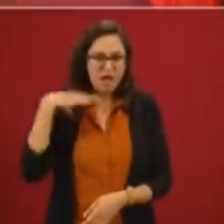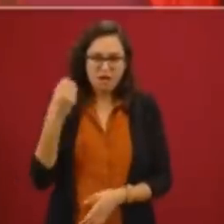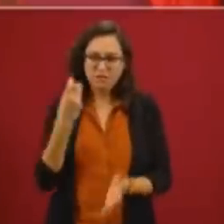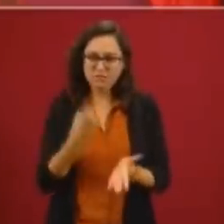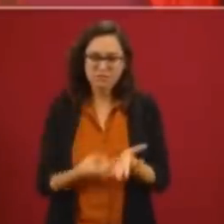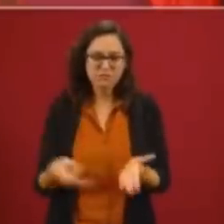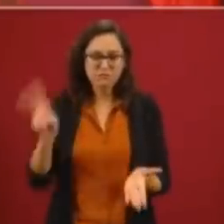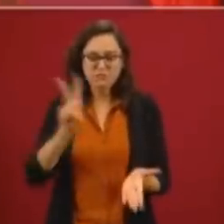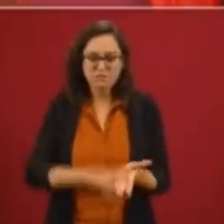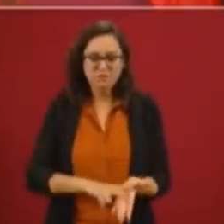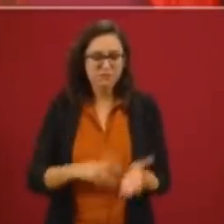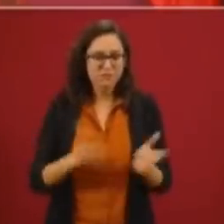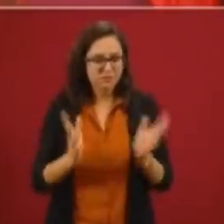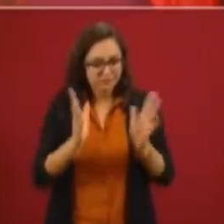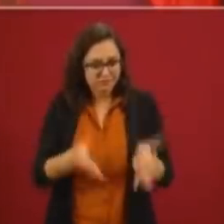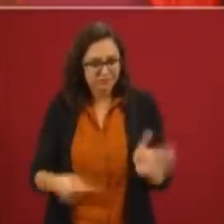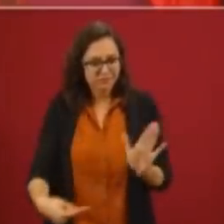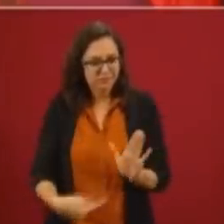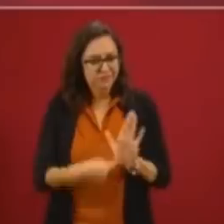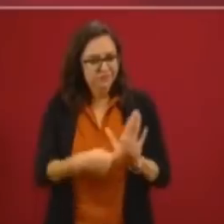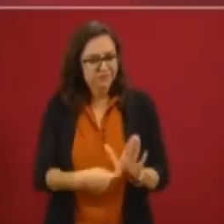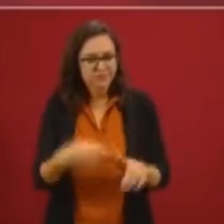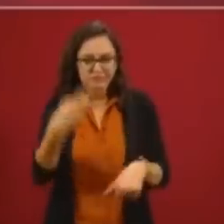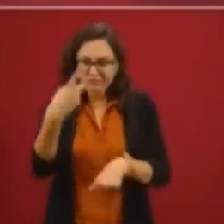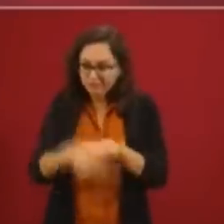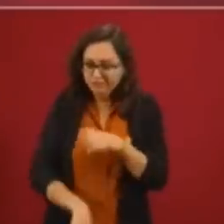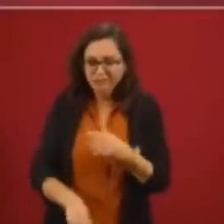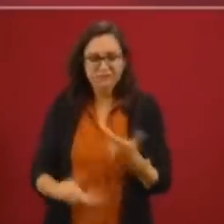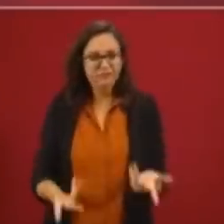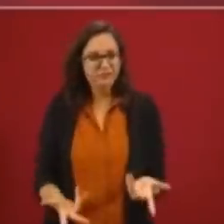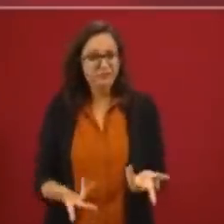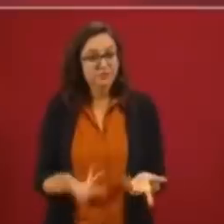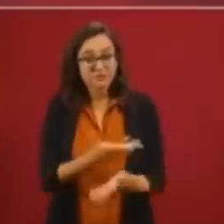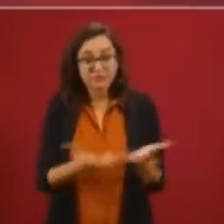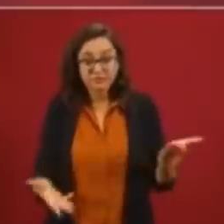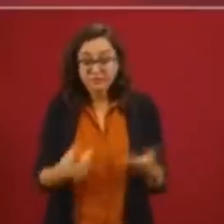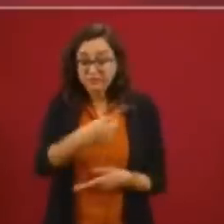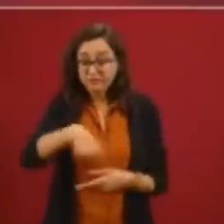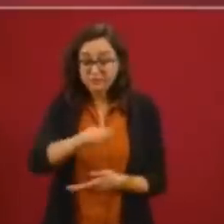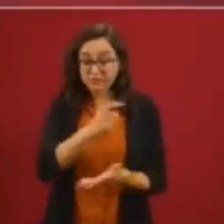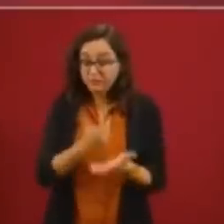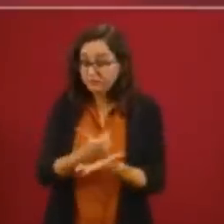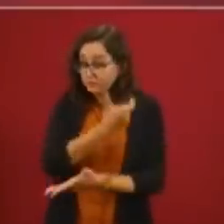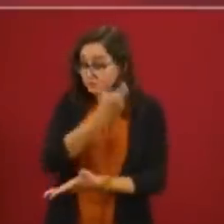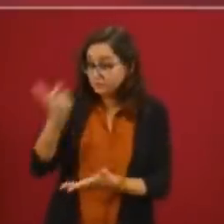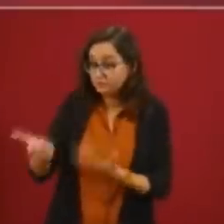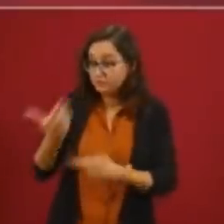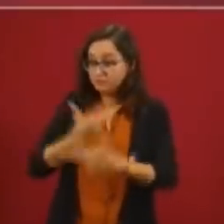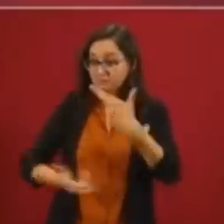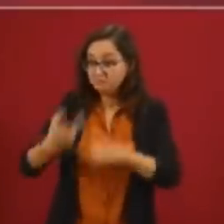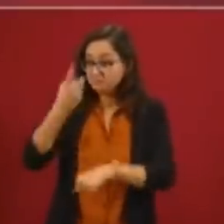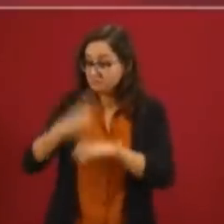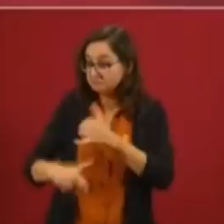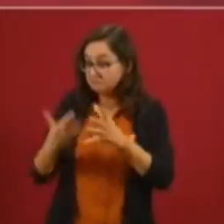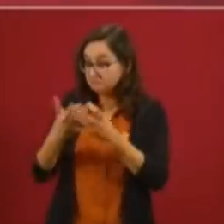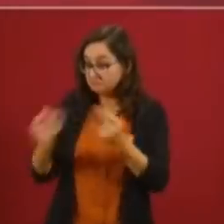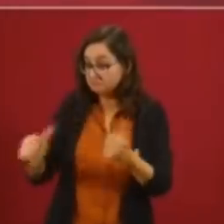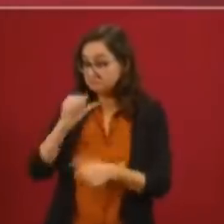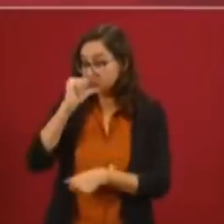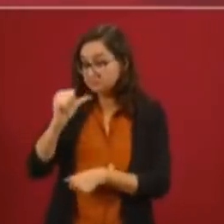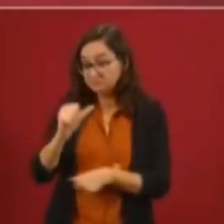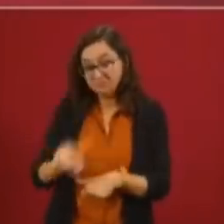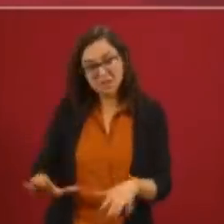y no quieren reparar el daño, bueno, pues la autoridad competente tiene que